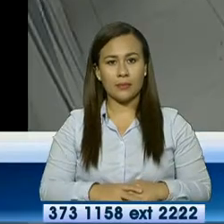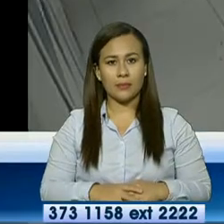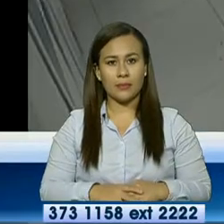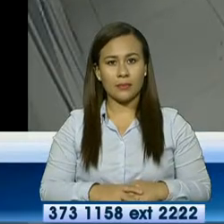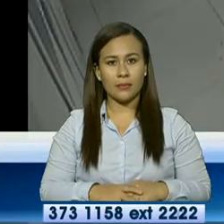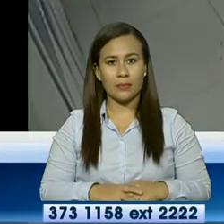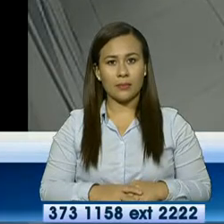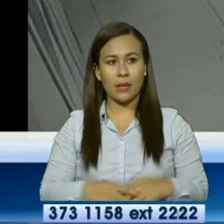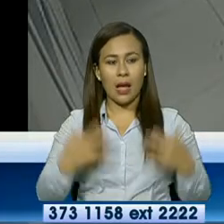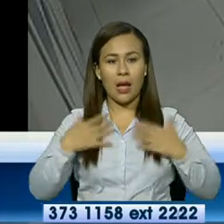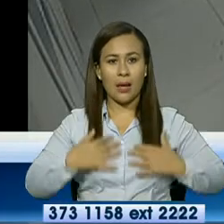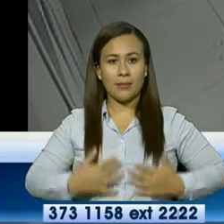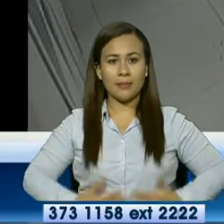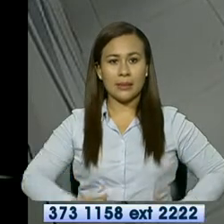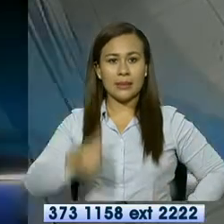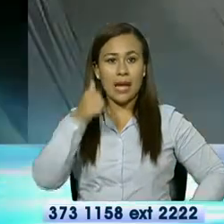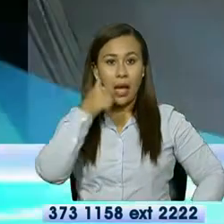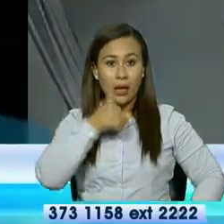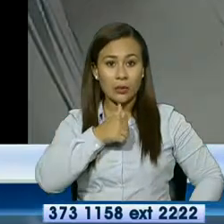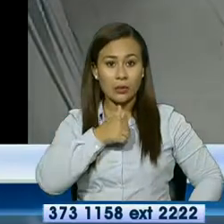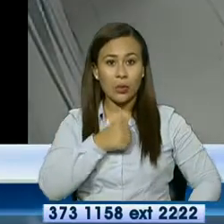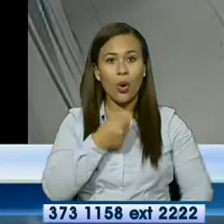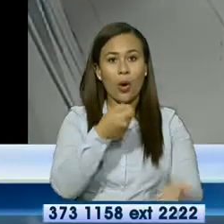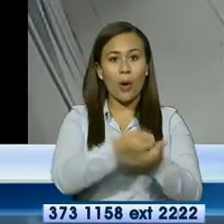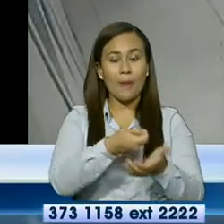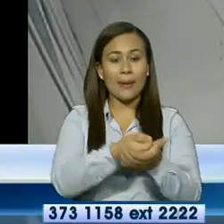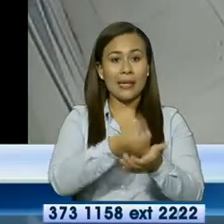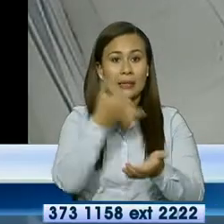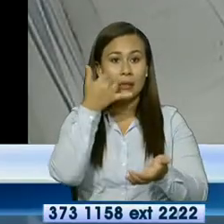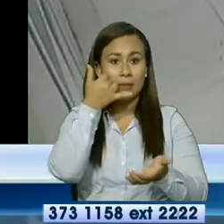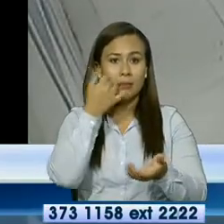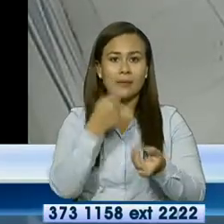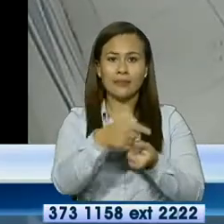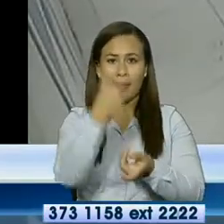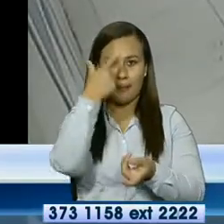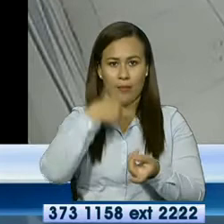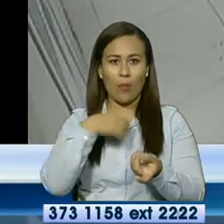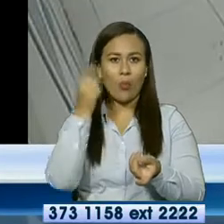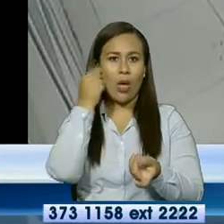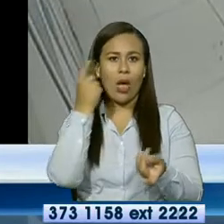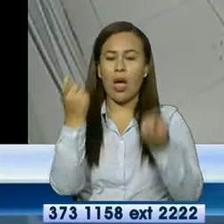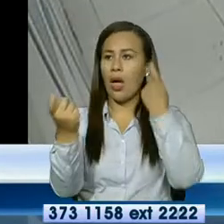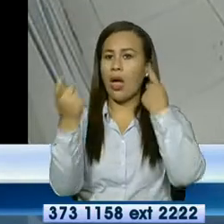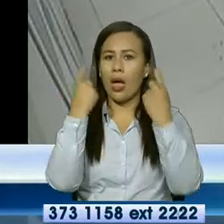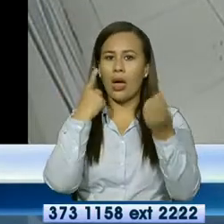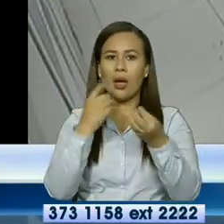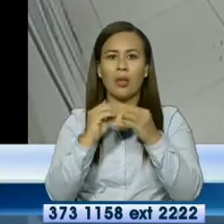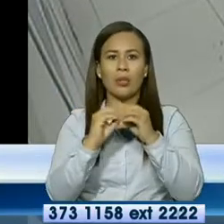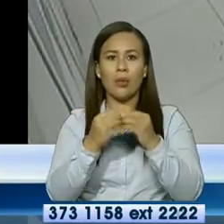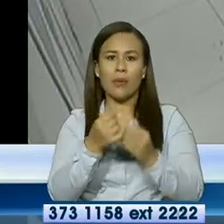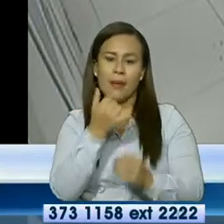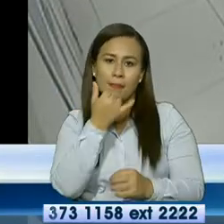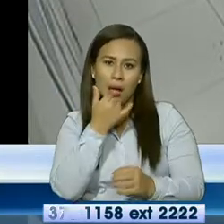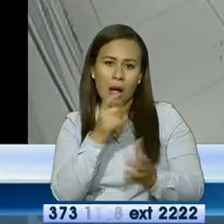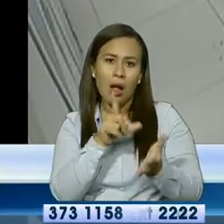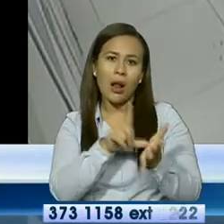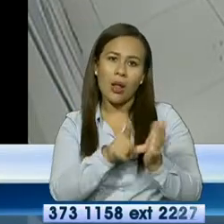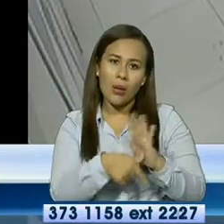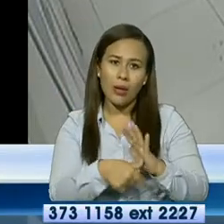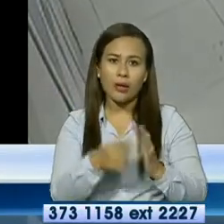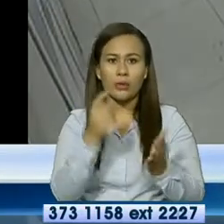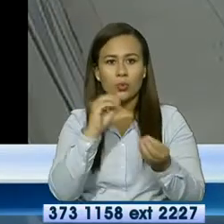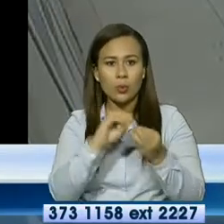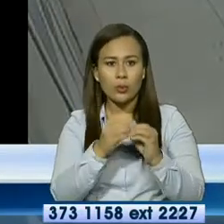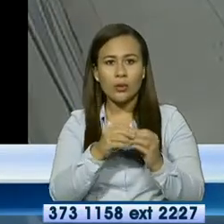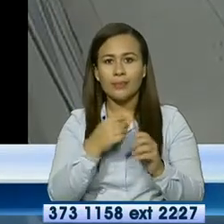El de camiseta azul ingresó a hacer lo que es la recarga. Estuvo entreteniendo a la chica de la cajera y dio un número equivocado primero, luego dio el número que era de él. Hasta